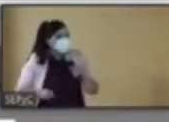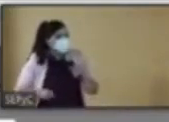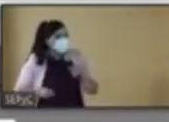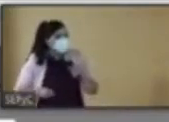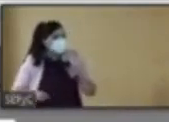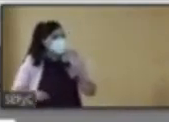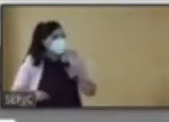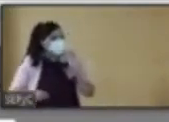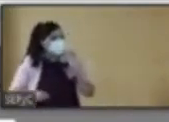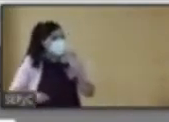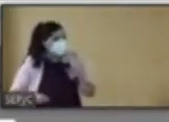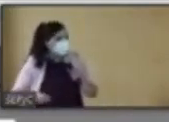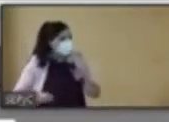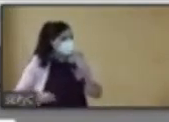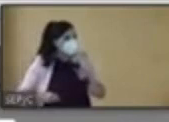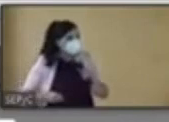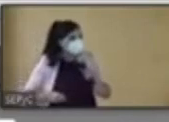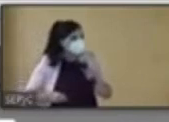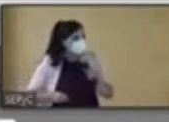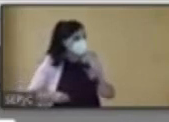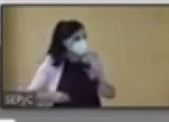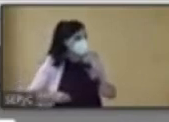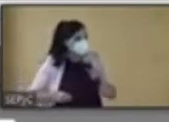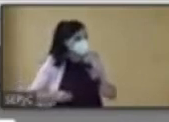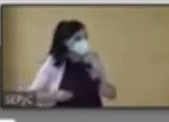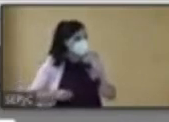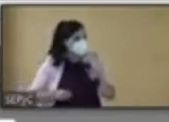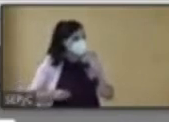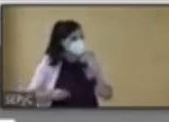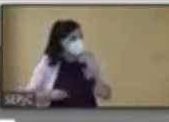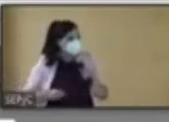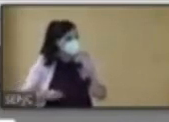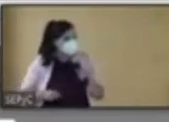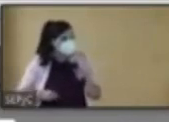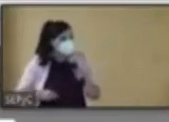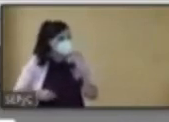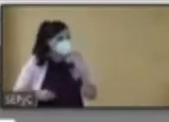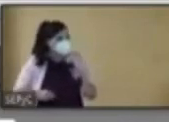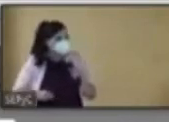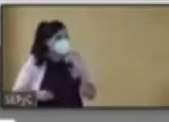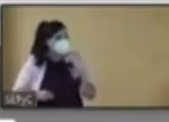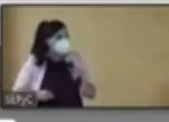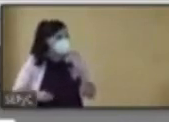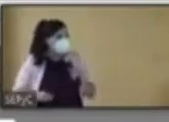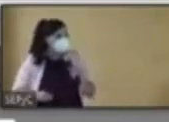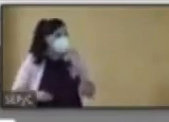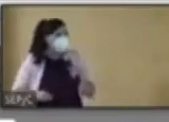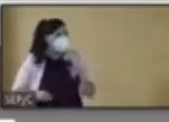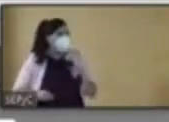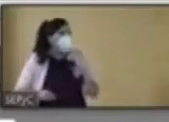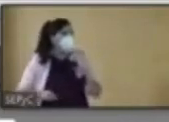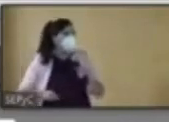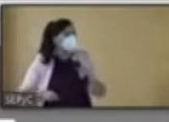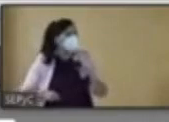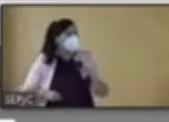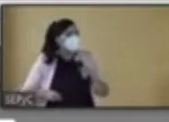Forma de recepción del beneficiario. ¿Quién fue el otorgante en su caso? Si fue una persona física o una persona